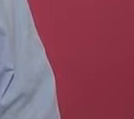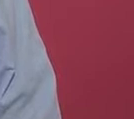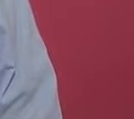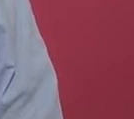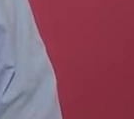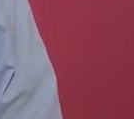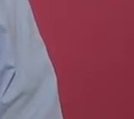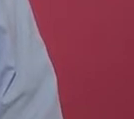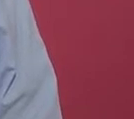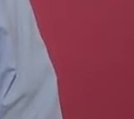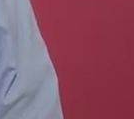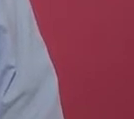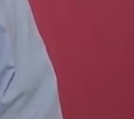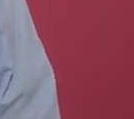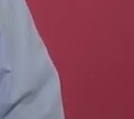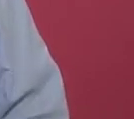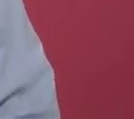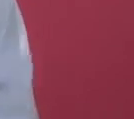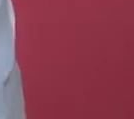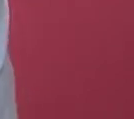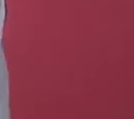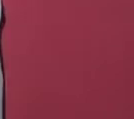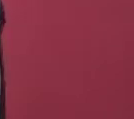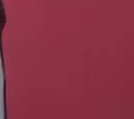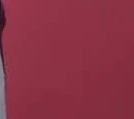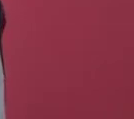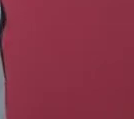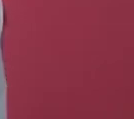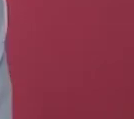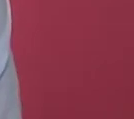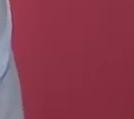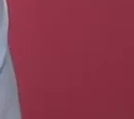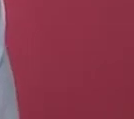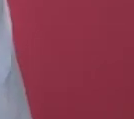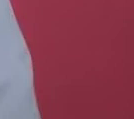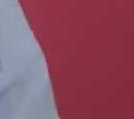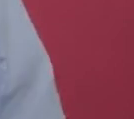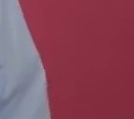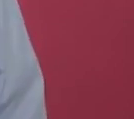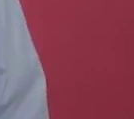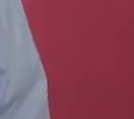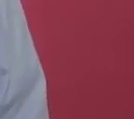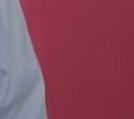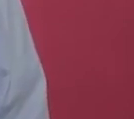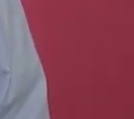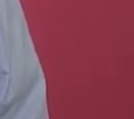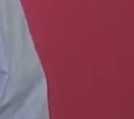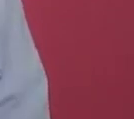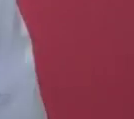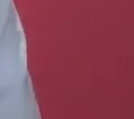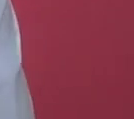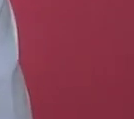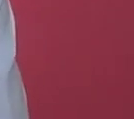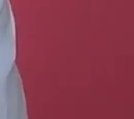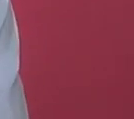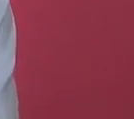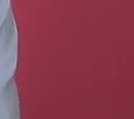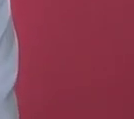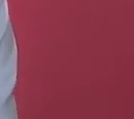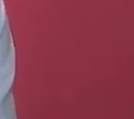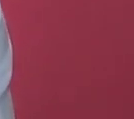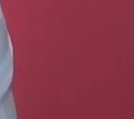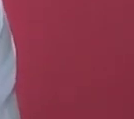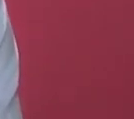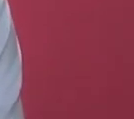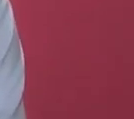que persevere hasta el fin, este será salvo. Vemos esto, este acontecimiento a